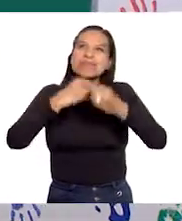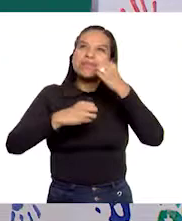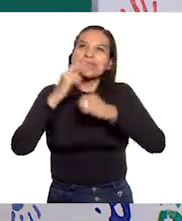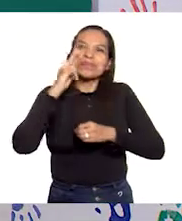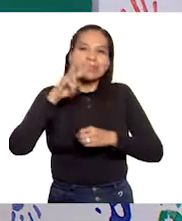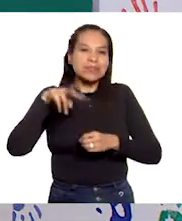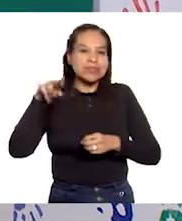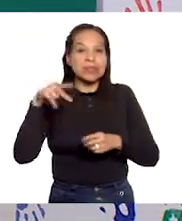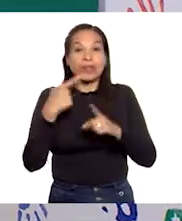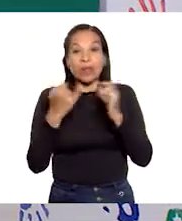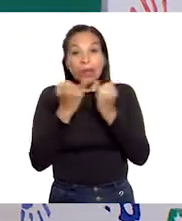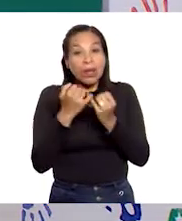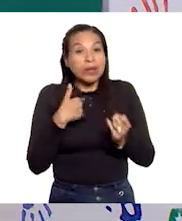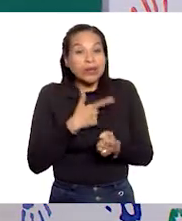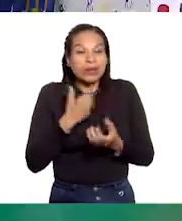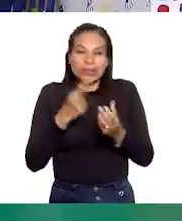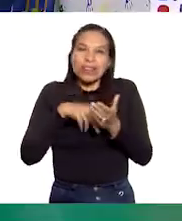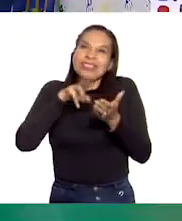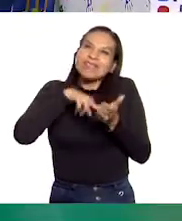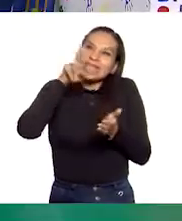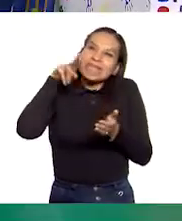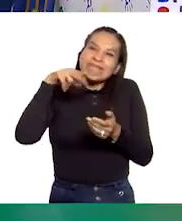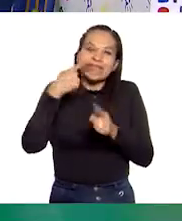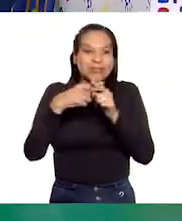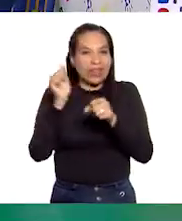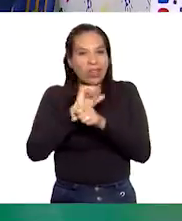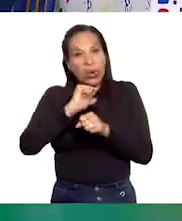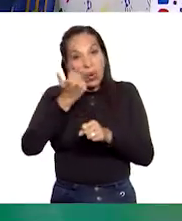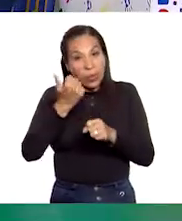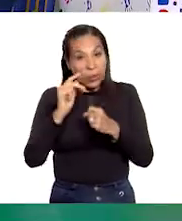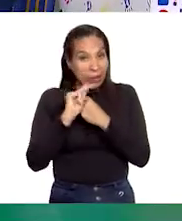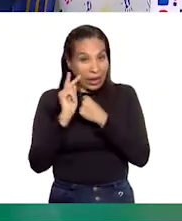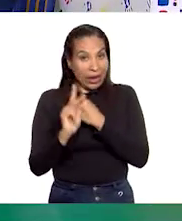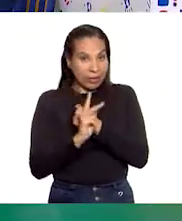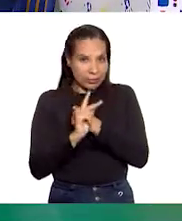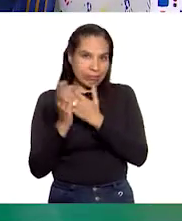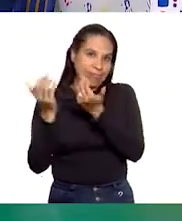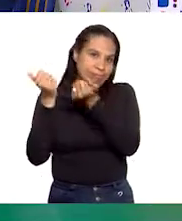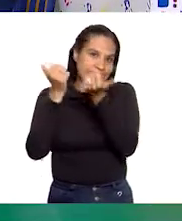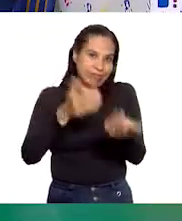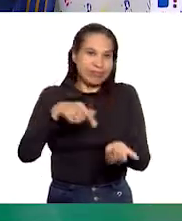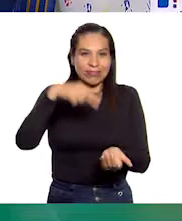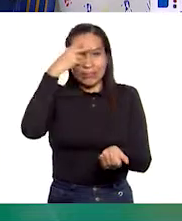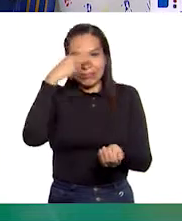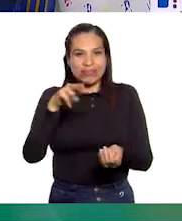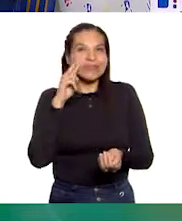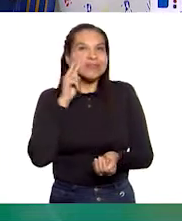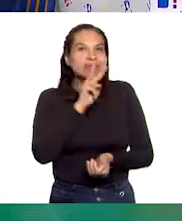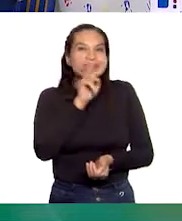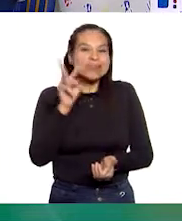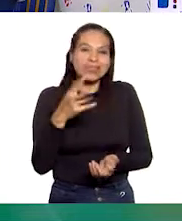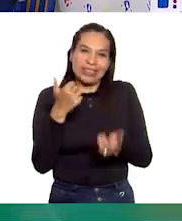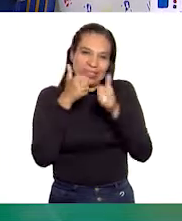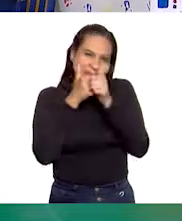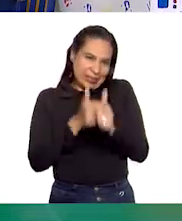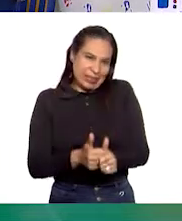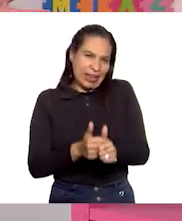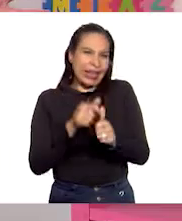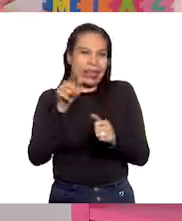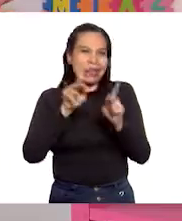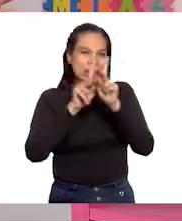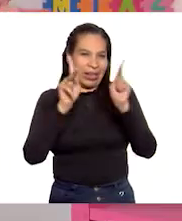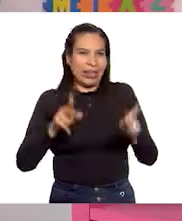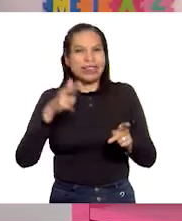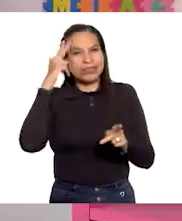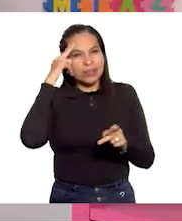lo que me gusta mucho es que también las obras artísticas de otros países pues vienen a nosotros y se quedan un ratito en el